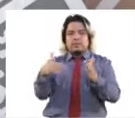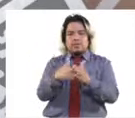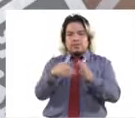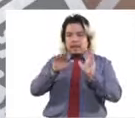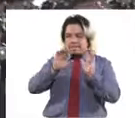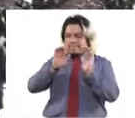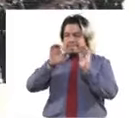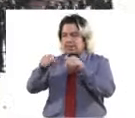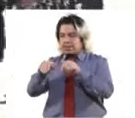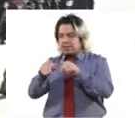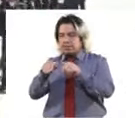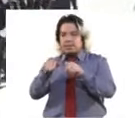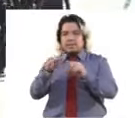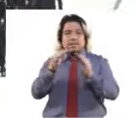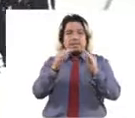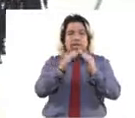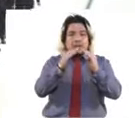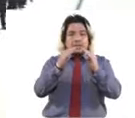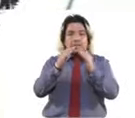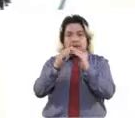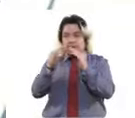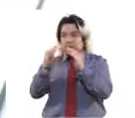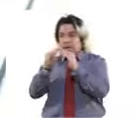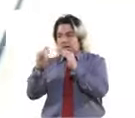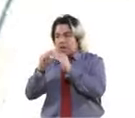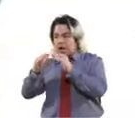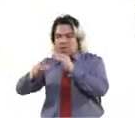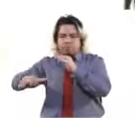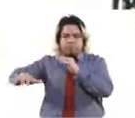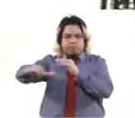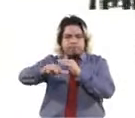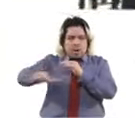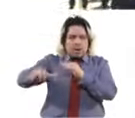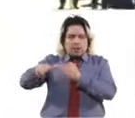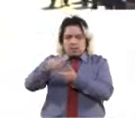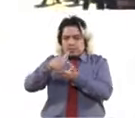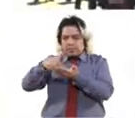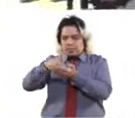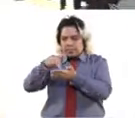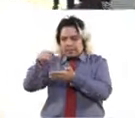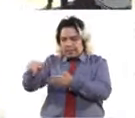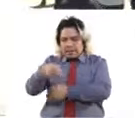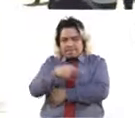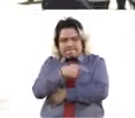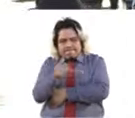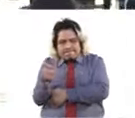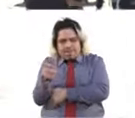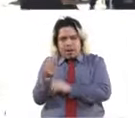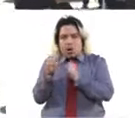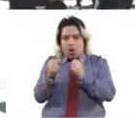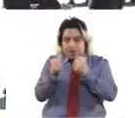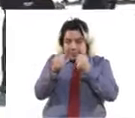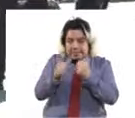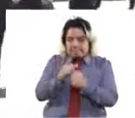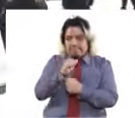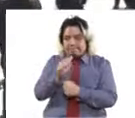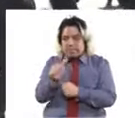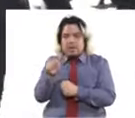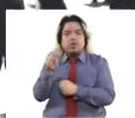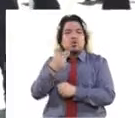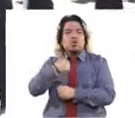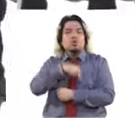casa por casa en las colonias, barrios, pueblos, donde hay mayor inseguridad para atender a la